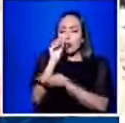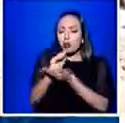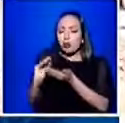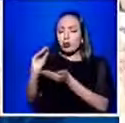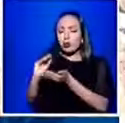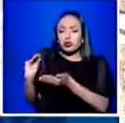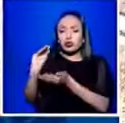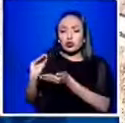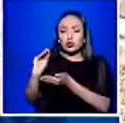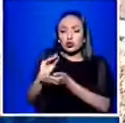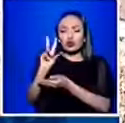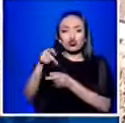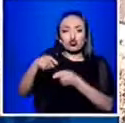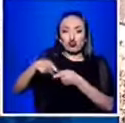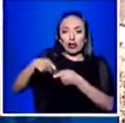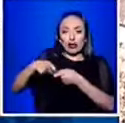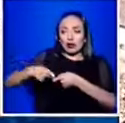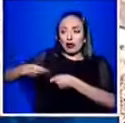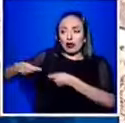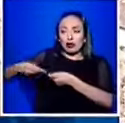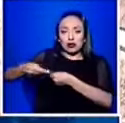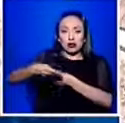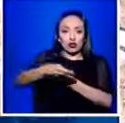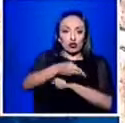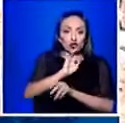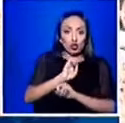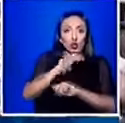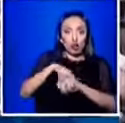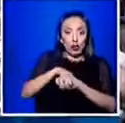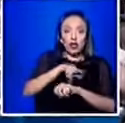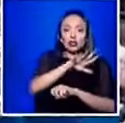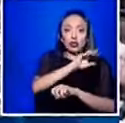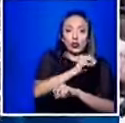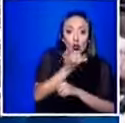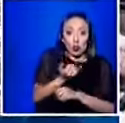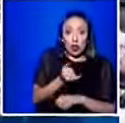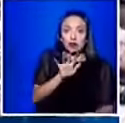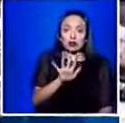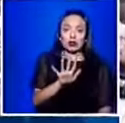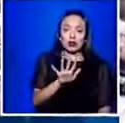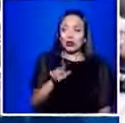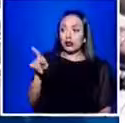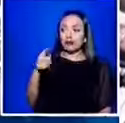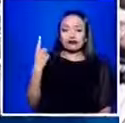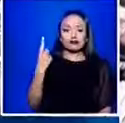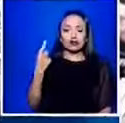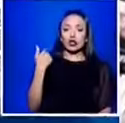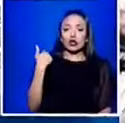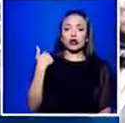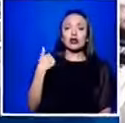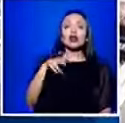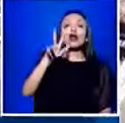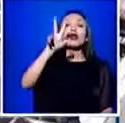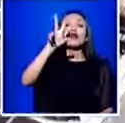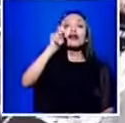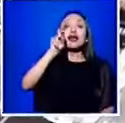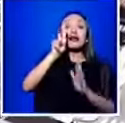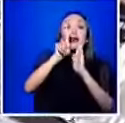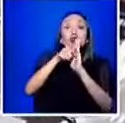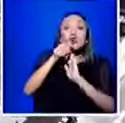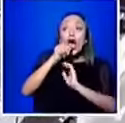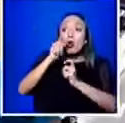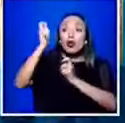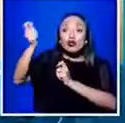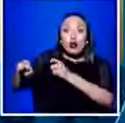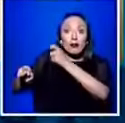Inayu, cuando su nivel normal es de 50 litros por segundo. La población solo cuenta con 30 minutos de agua al